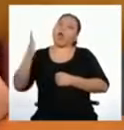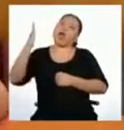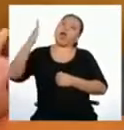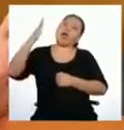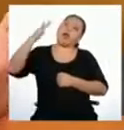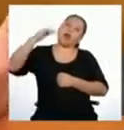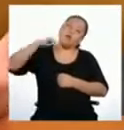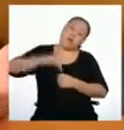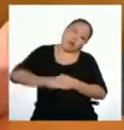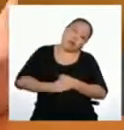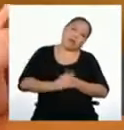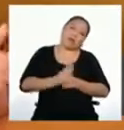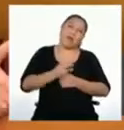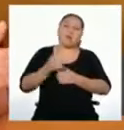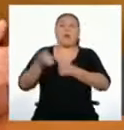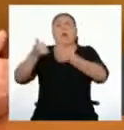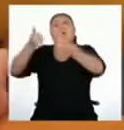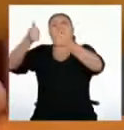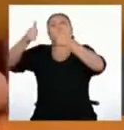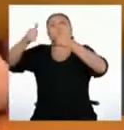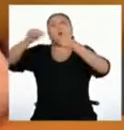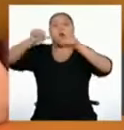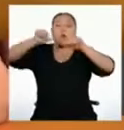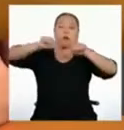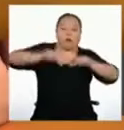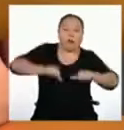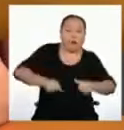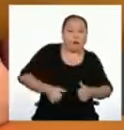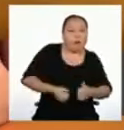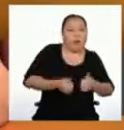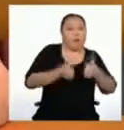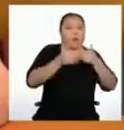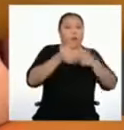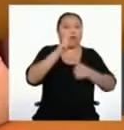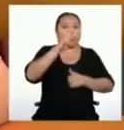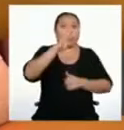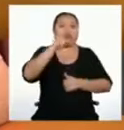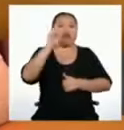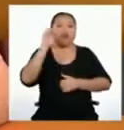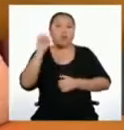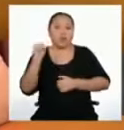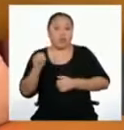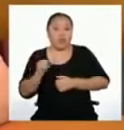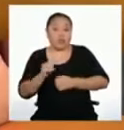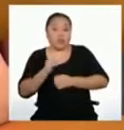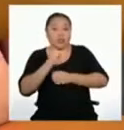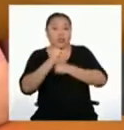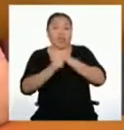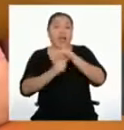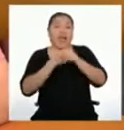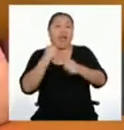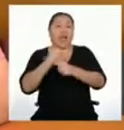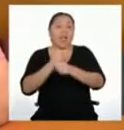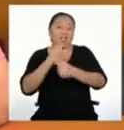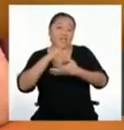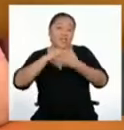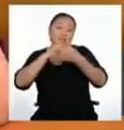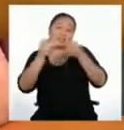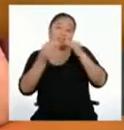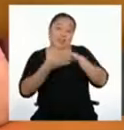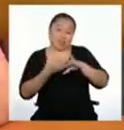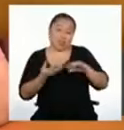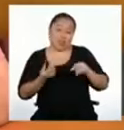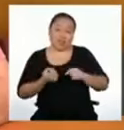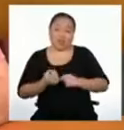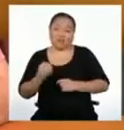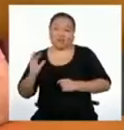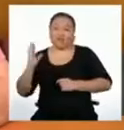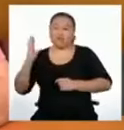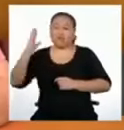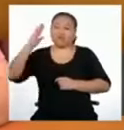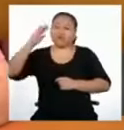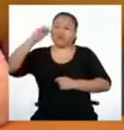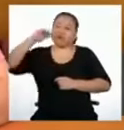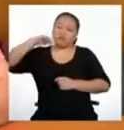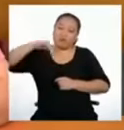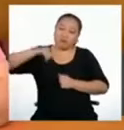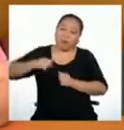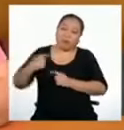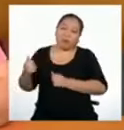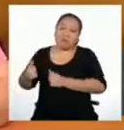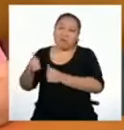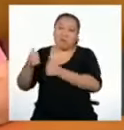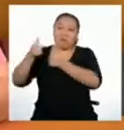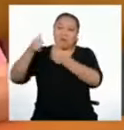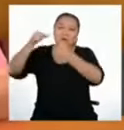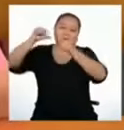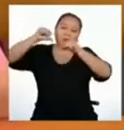de sus casi 200 años de historia, por supuesto. Pero nunca olvidemos que los ciudadanos